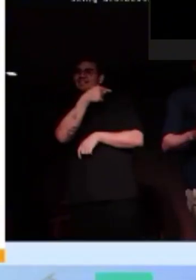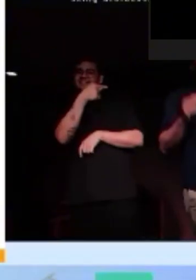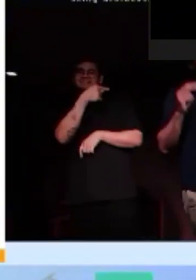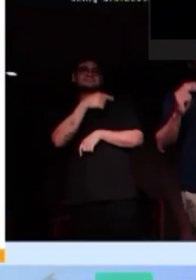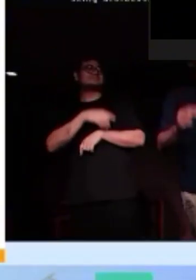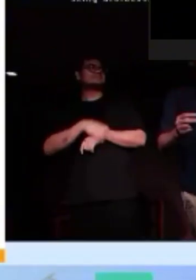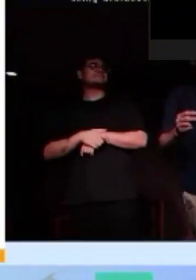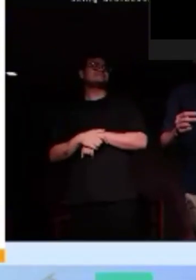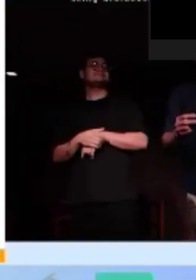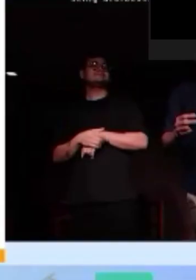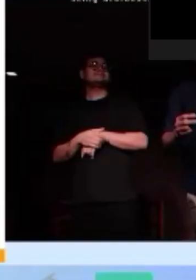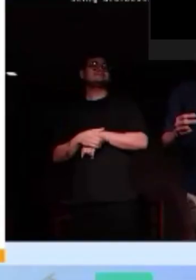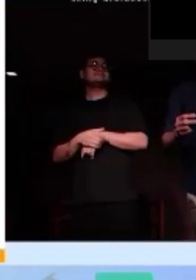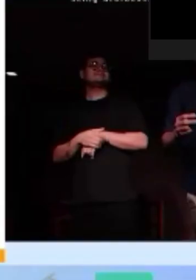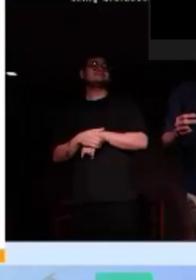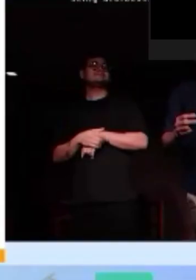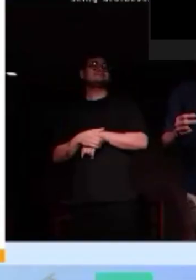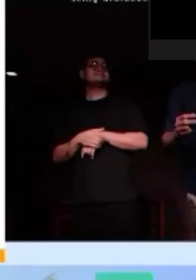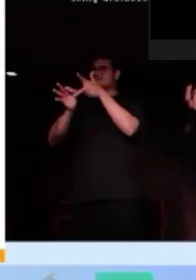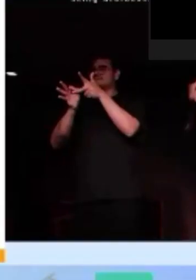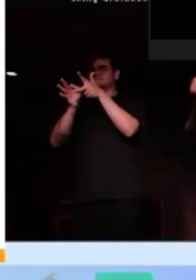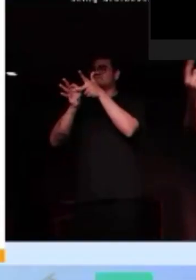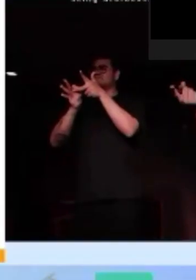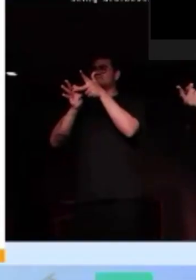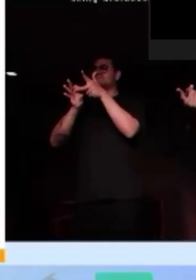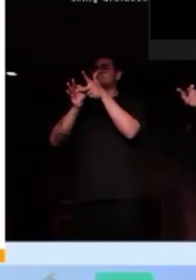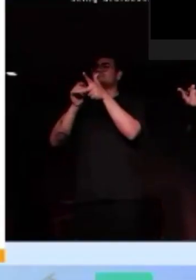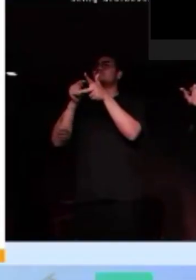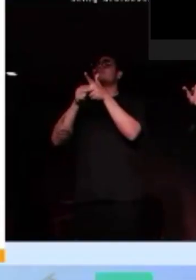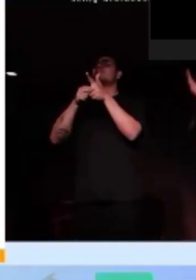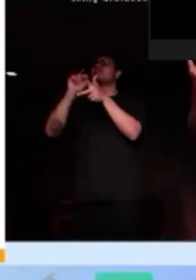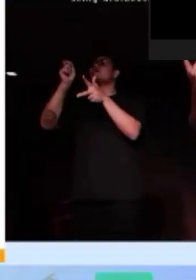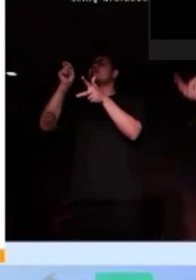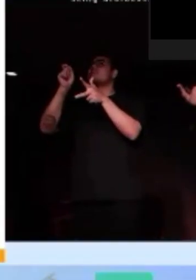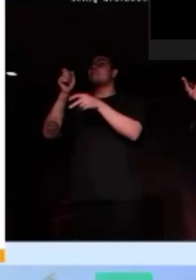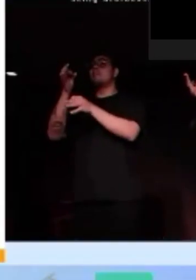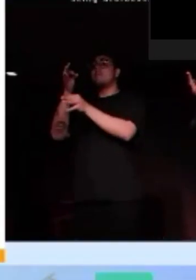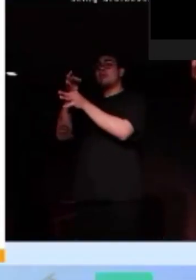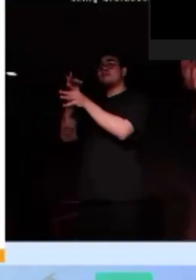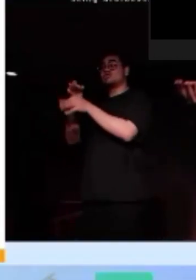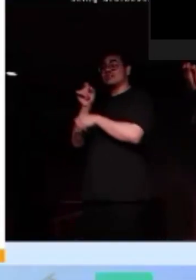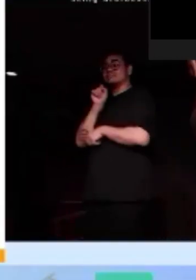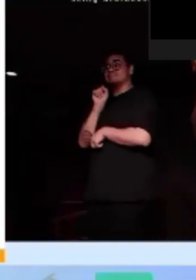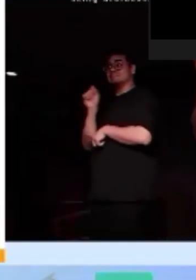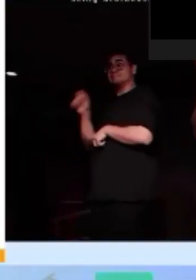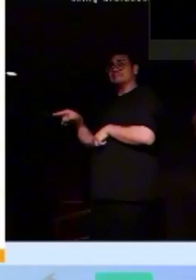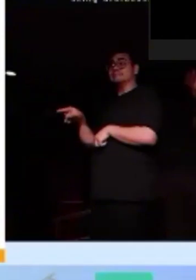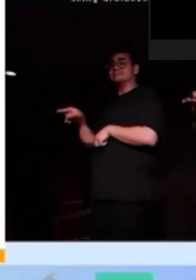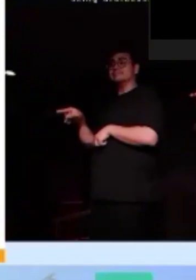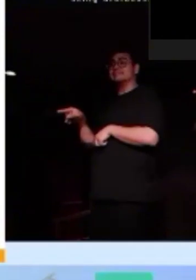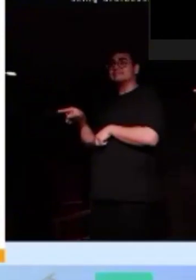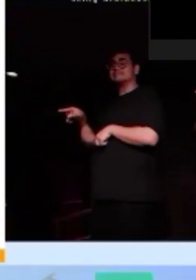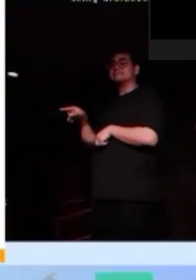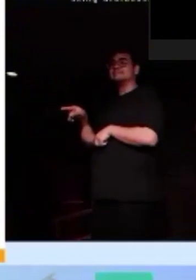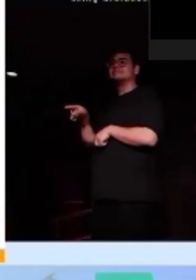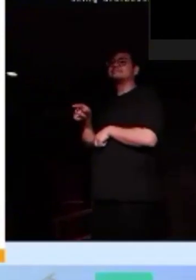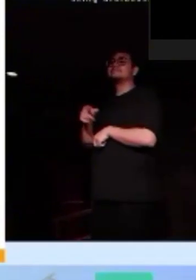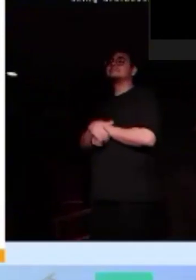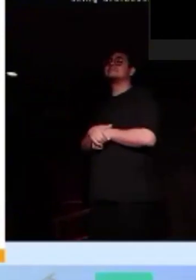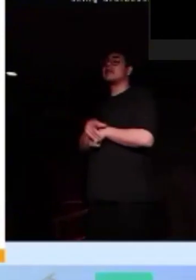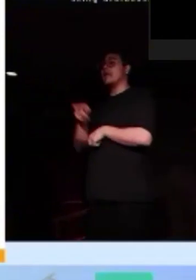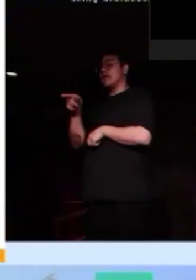nombre nos los dio una de las profes de la escuela, que además era asistente